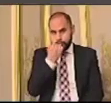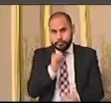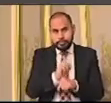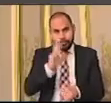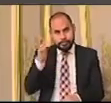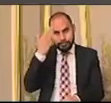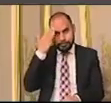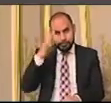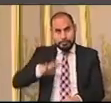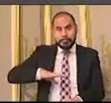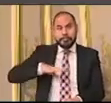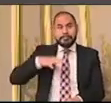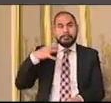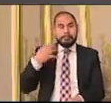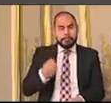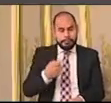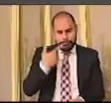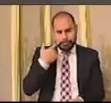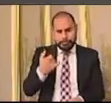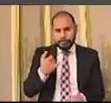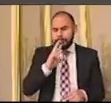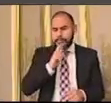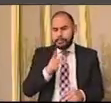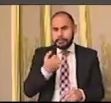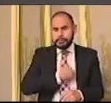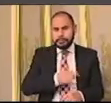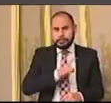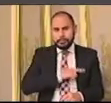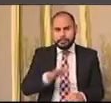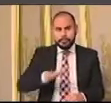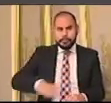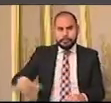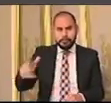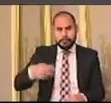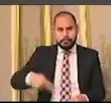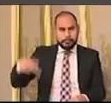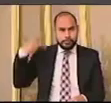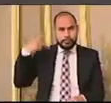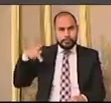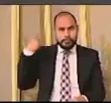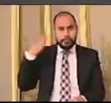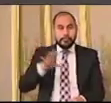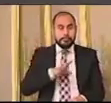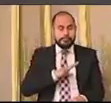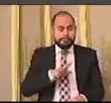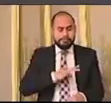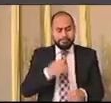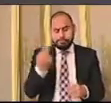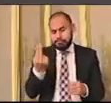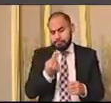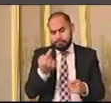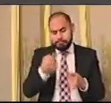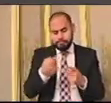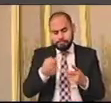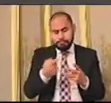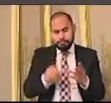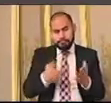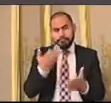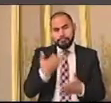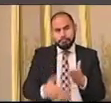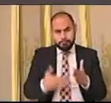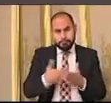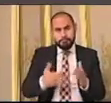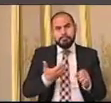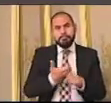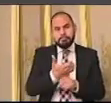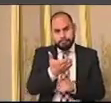reconozco el esfuerzo que se hace por mejorar la salud de los poblanos segura estoy de que aún hay muchas necesidades pertinentes por supuesto en el estado